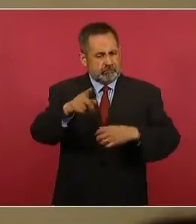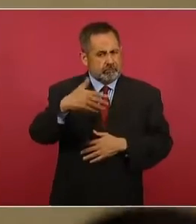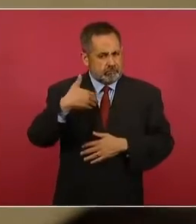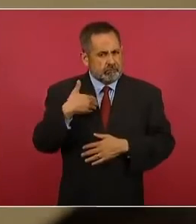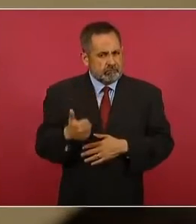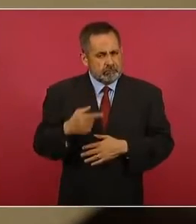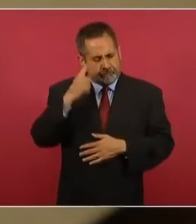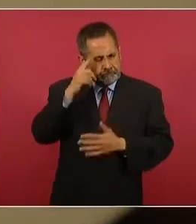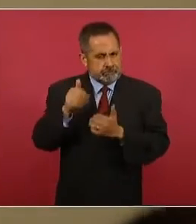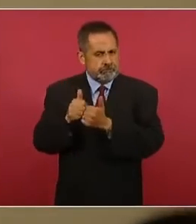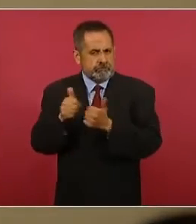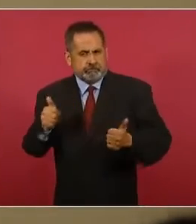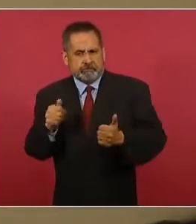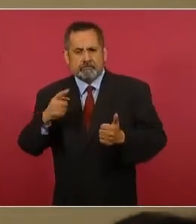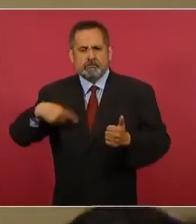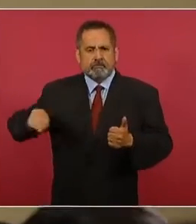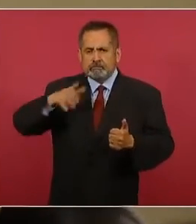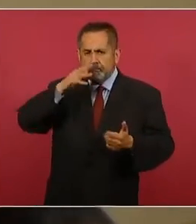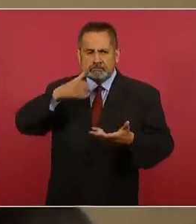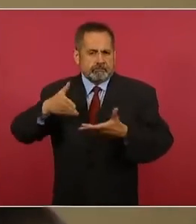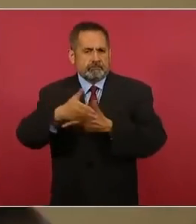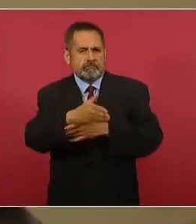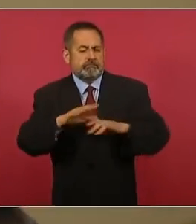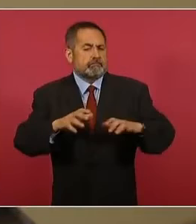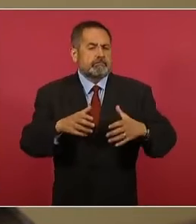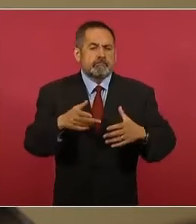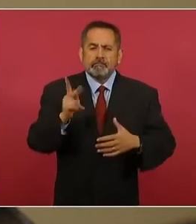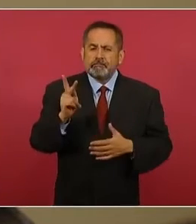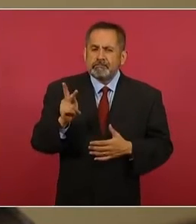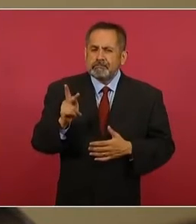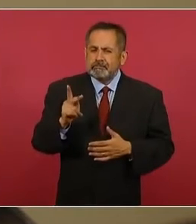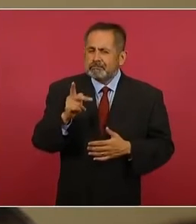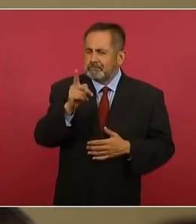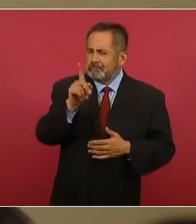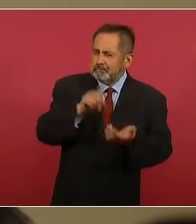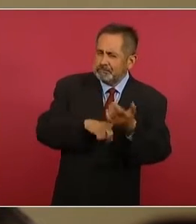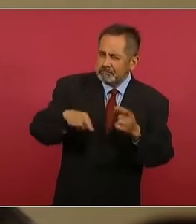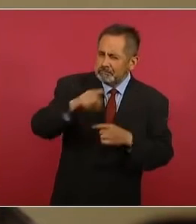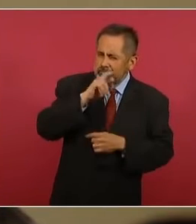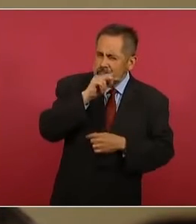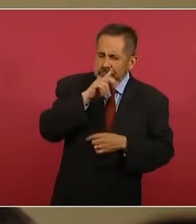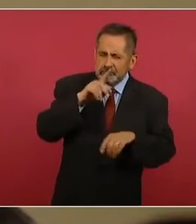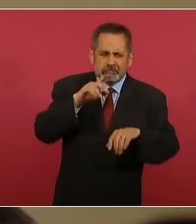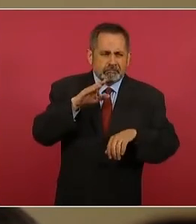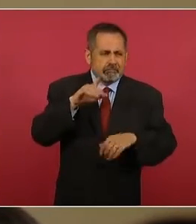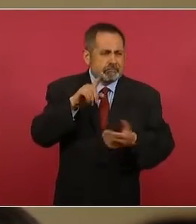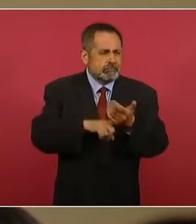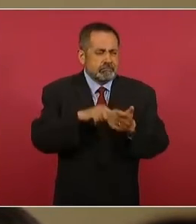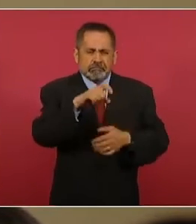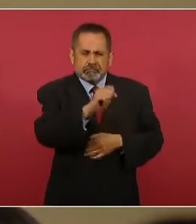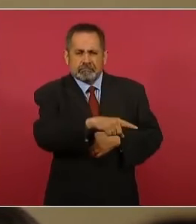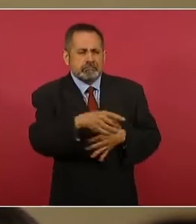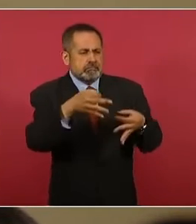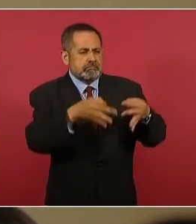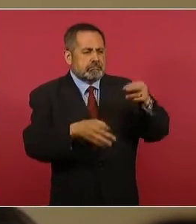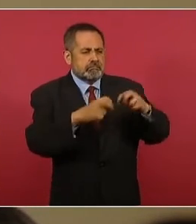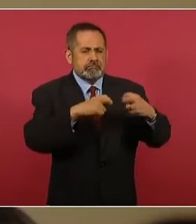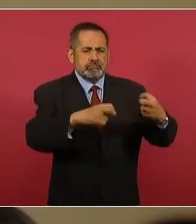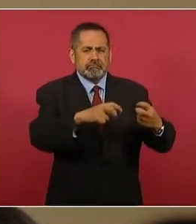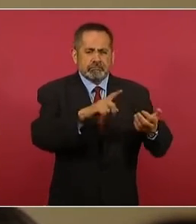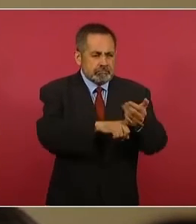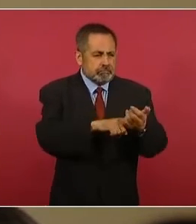es autónomo y que ustedes no pueden intervenir, pero ¿no les preocupa que entre los propios magistrados estén